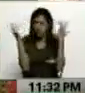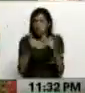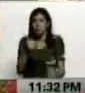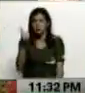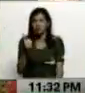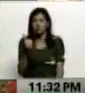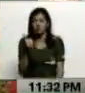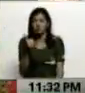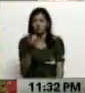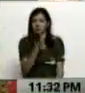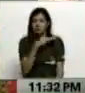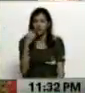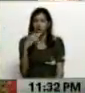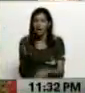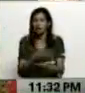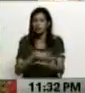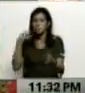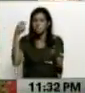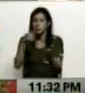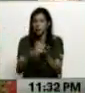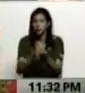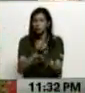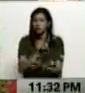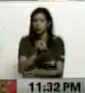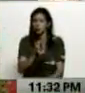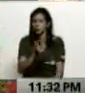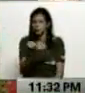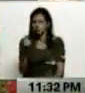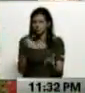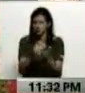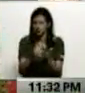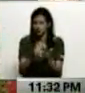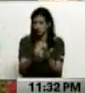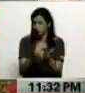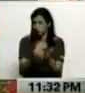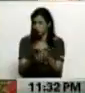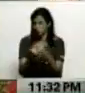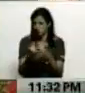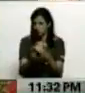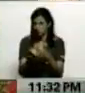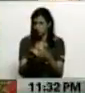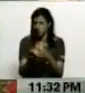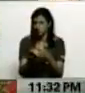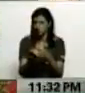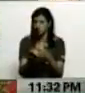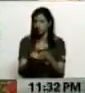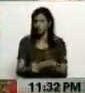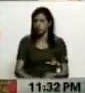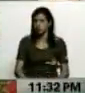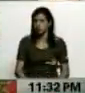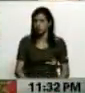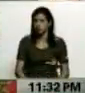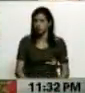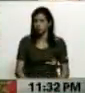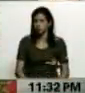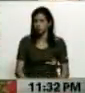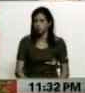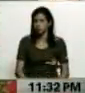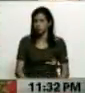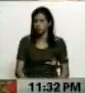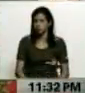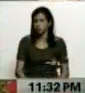es el joven sobresaliente del mundo previo pago de 120000 pero es el joven sobresaliente del mundo